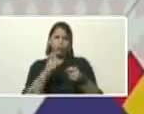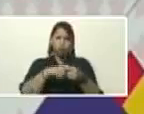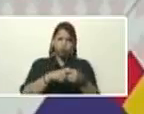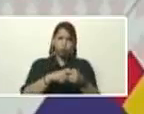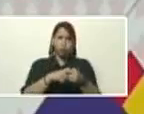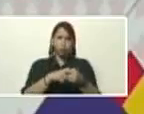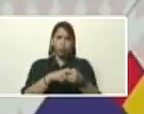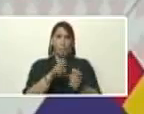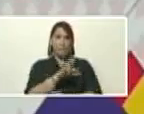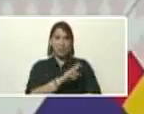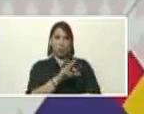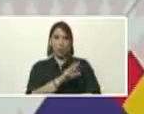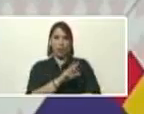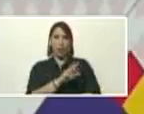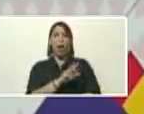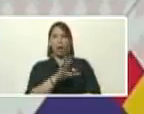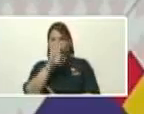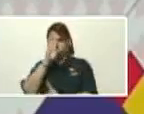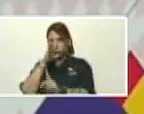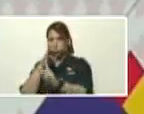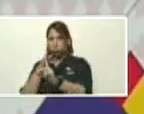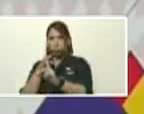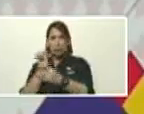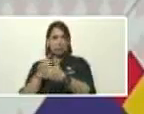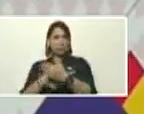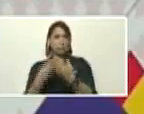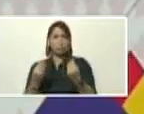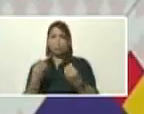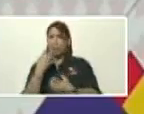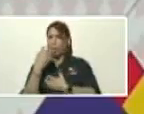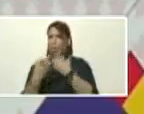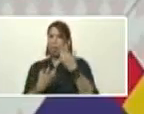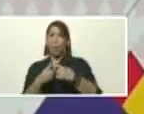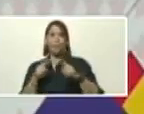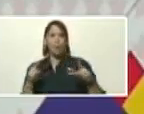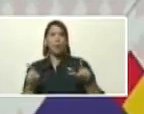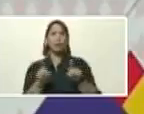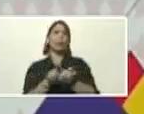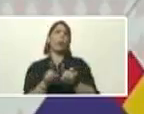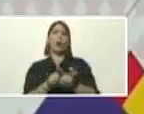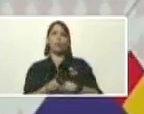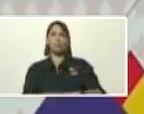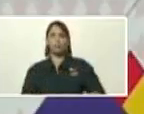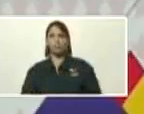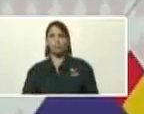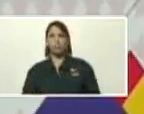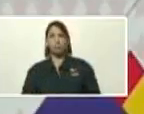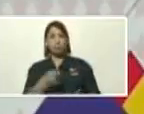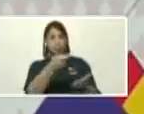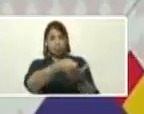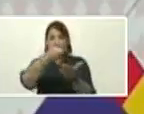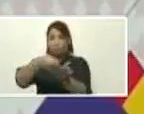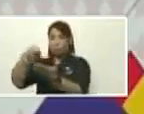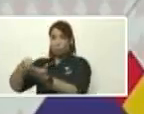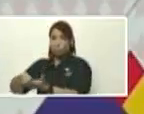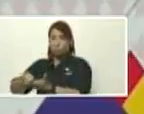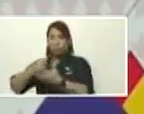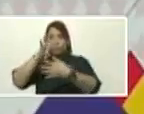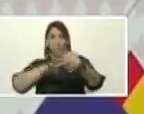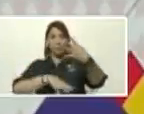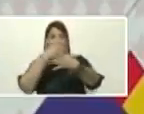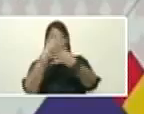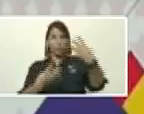irá directo, sin mucha bulla, pero sí como una cabulla, a las tablas salariales y